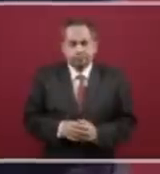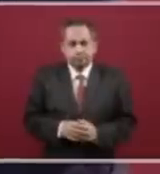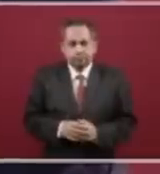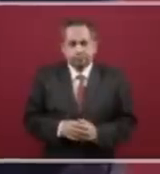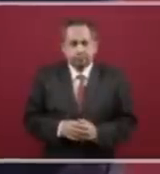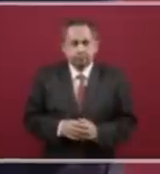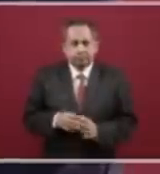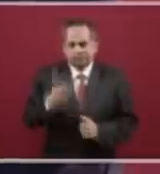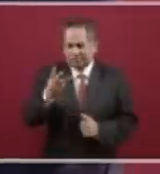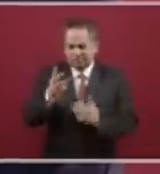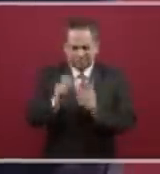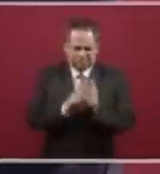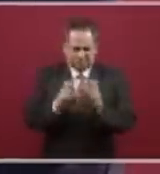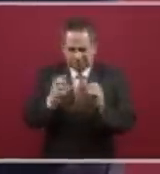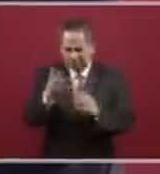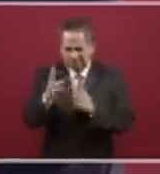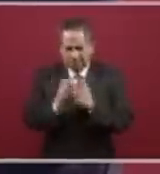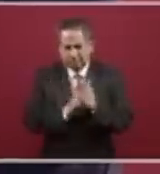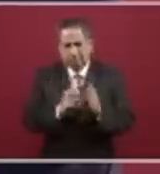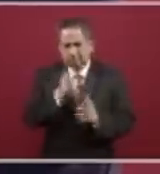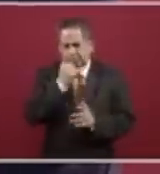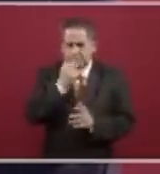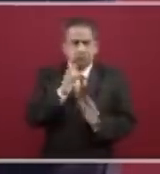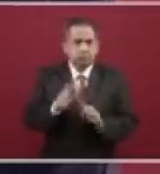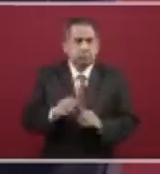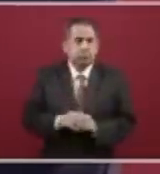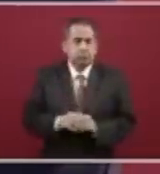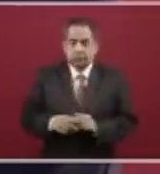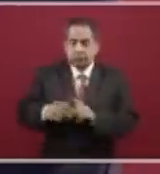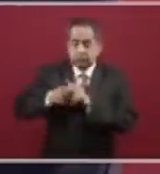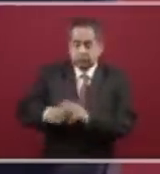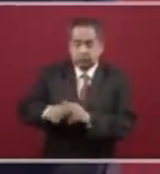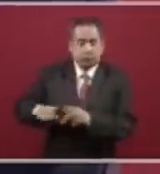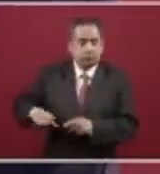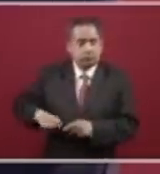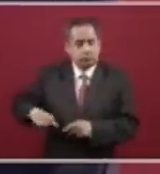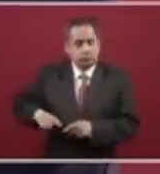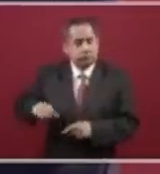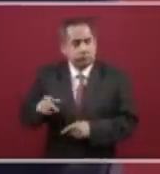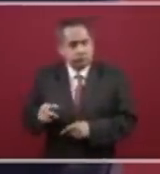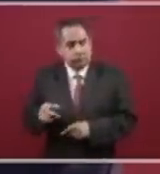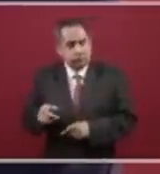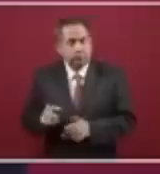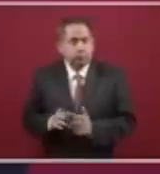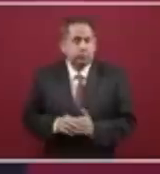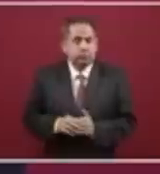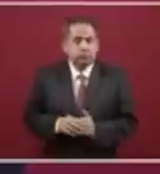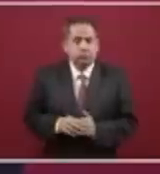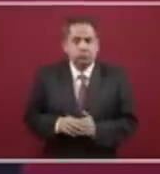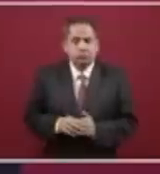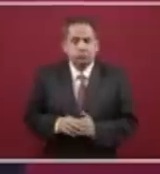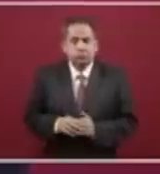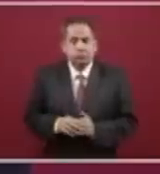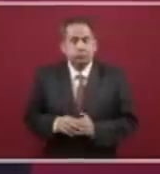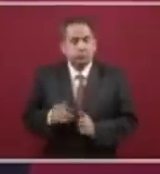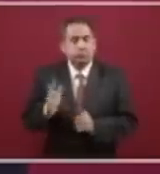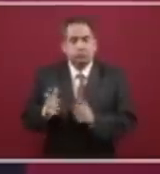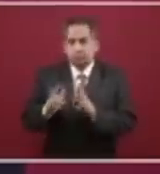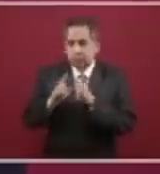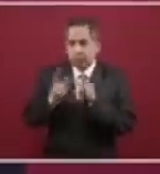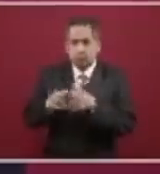tres meses cuatro meses desde el inicio del gobierno se están reuniendo